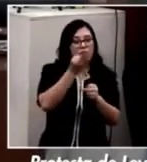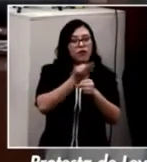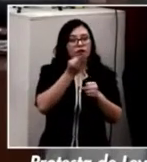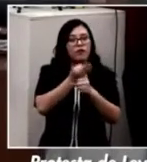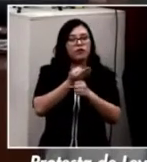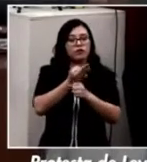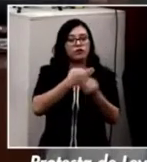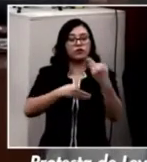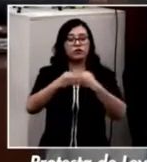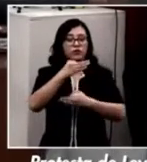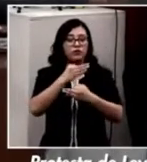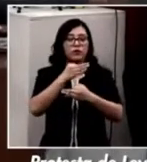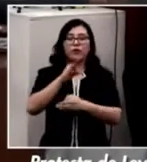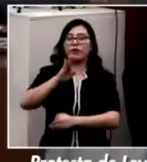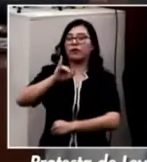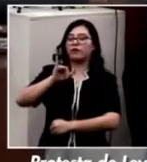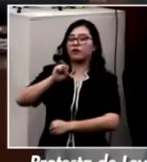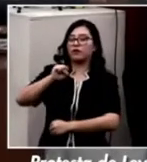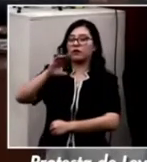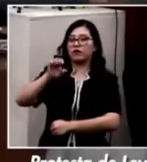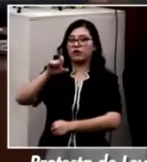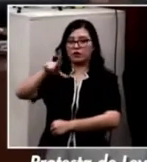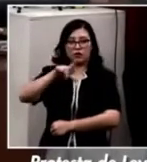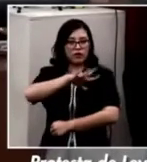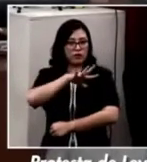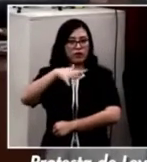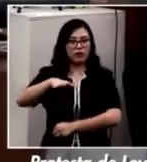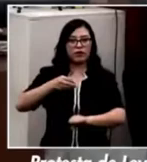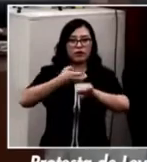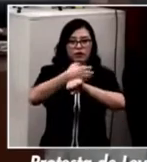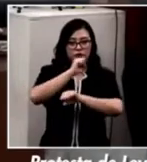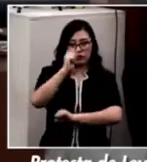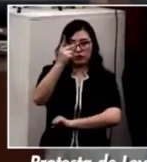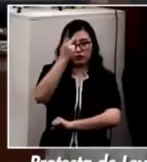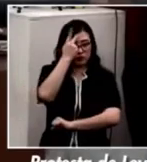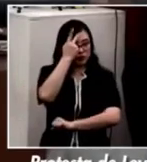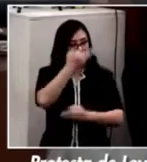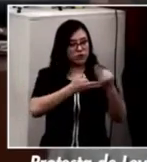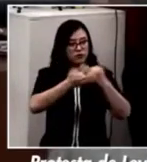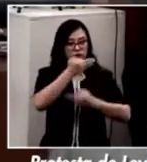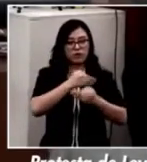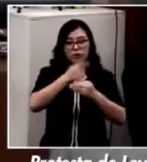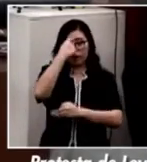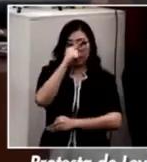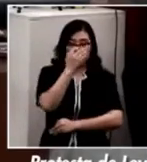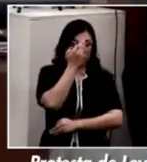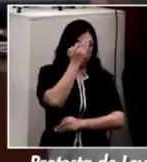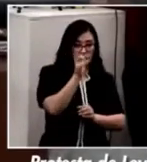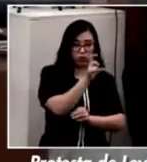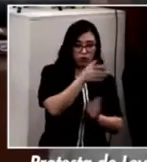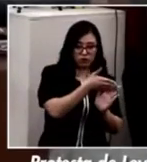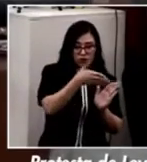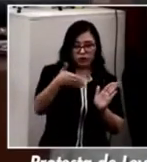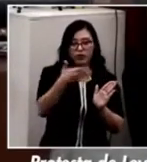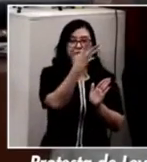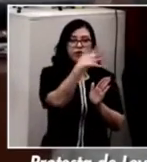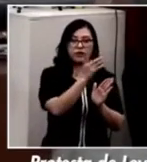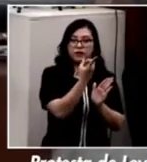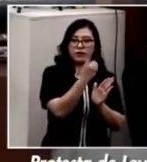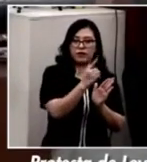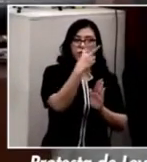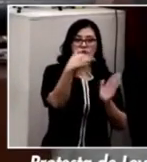propia institución brinde de manera cordial, oportuna, para que en su oportunidad tengan un